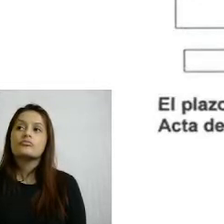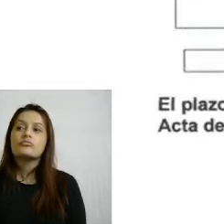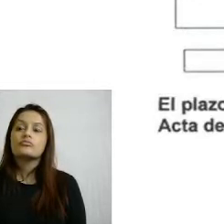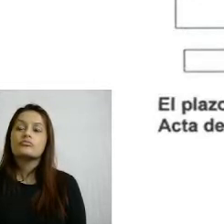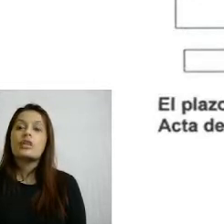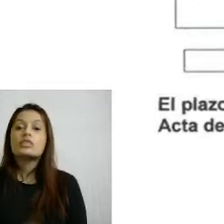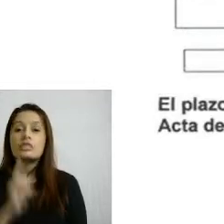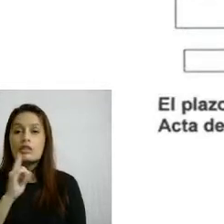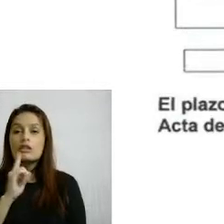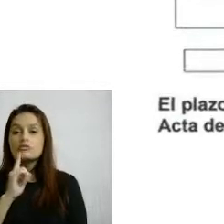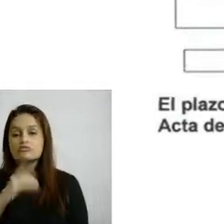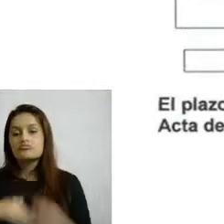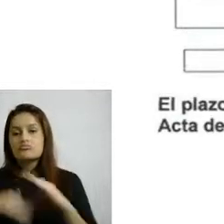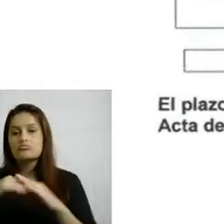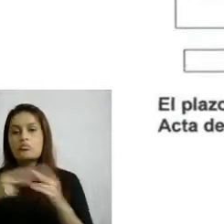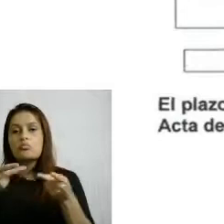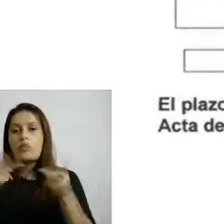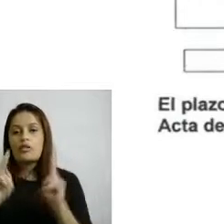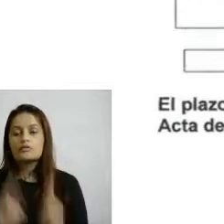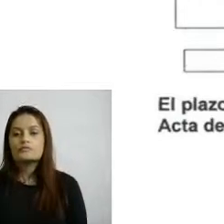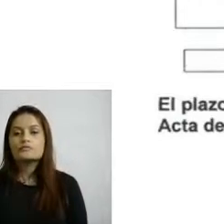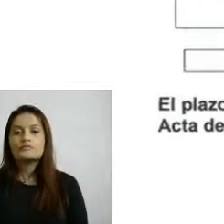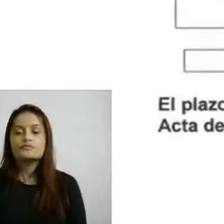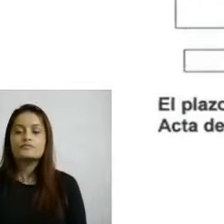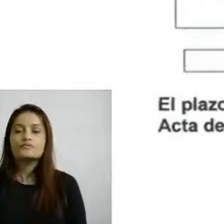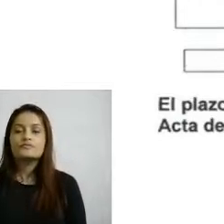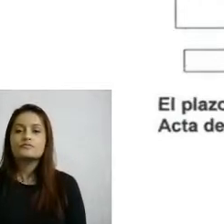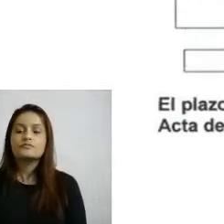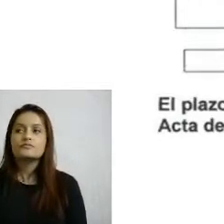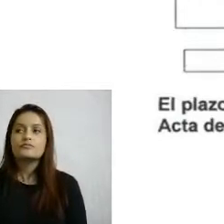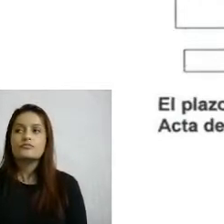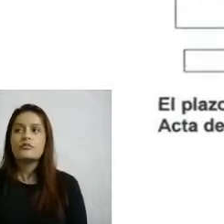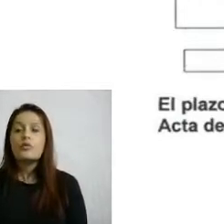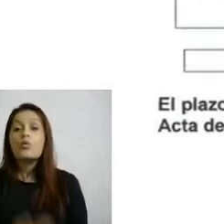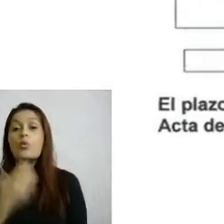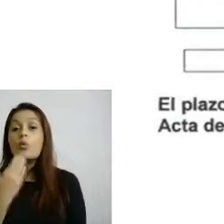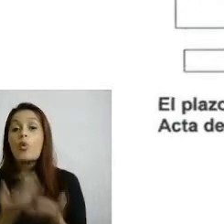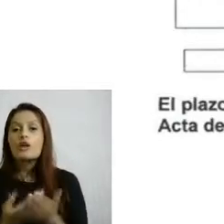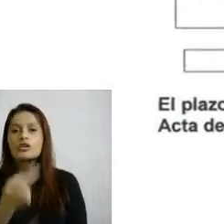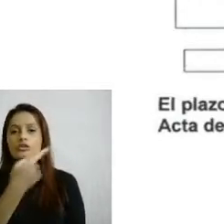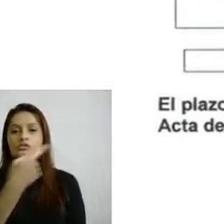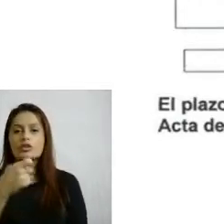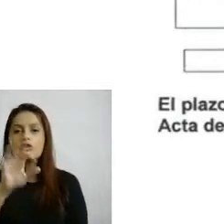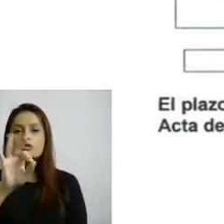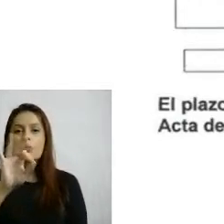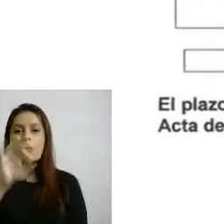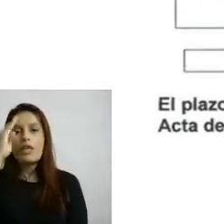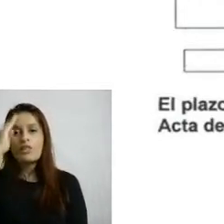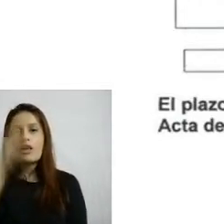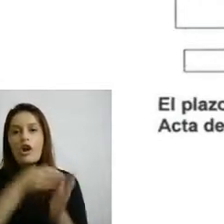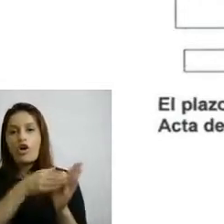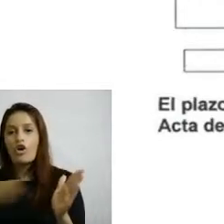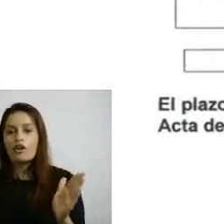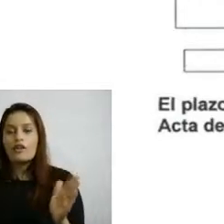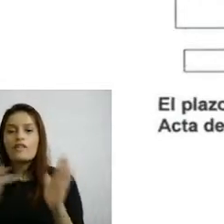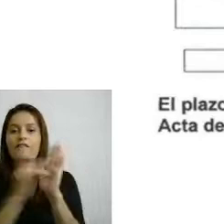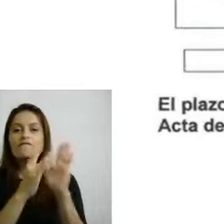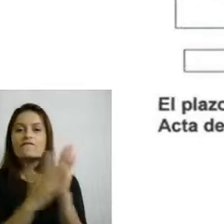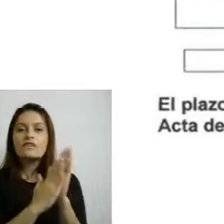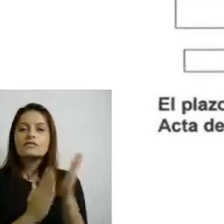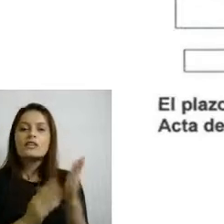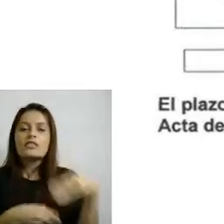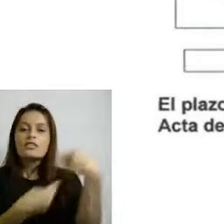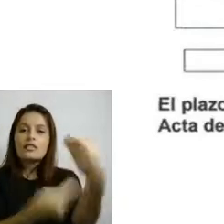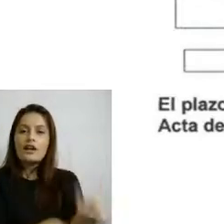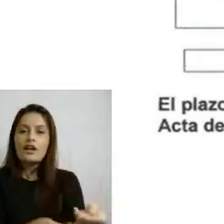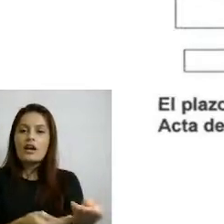36.831.519 pesos, o sea, está dentro del monto. Y el plazo de entrega de la obra son 150 días corridos a partir de la fecha que se entregue